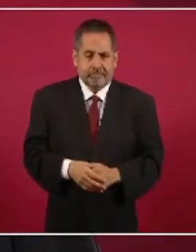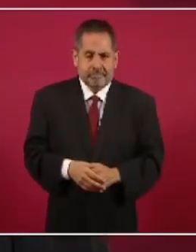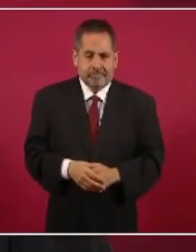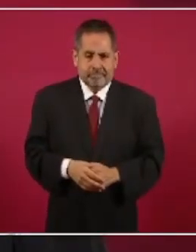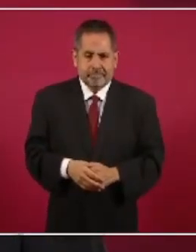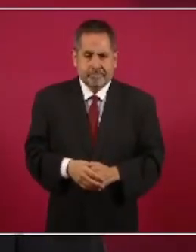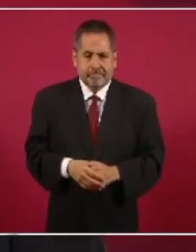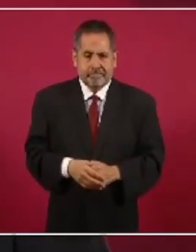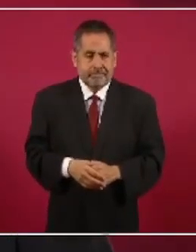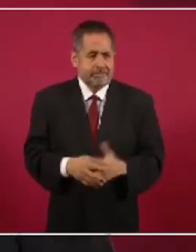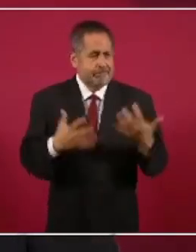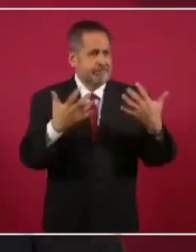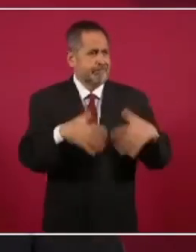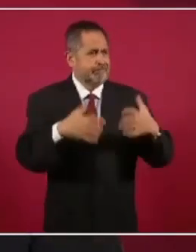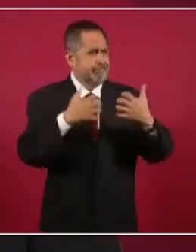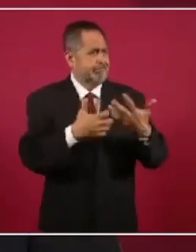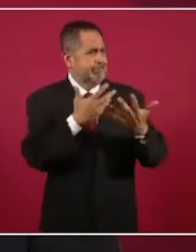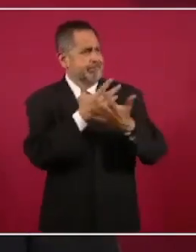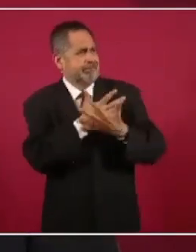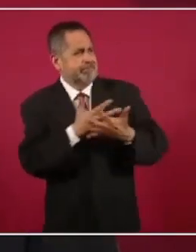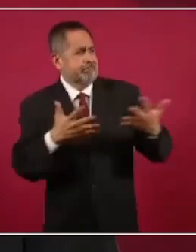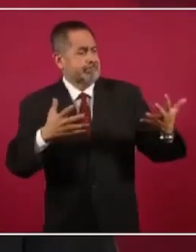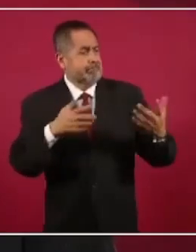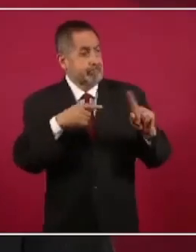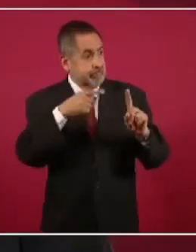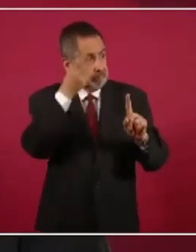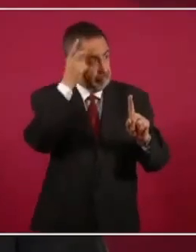de las grandes empresas mineras.